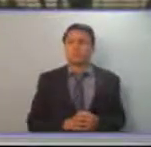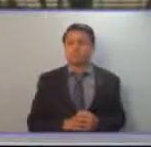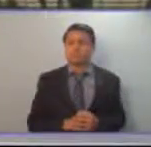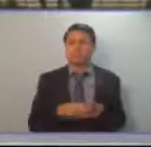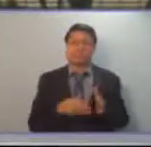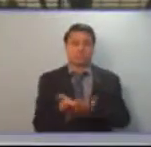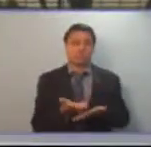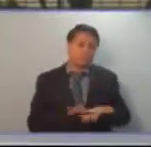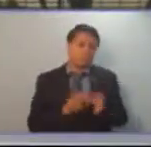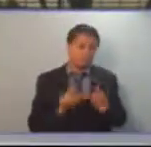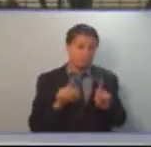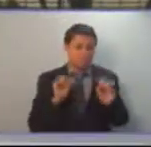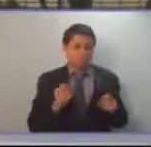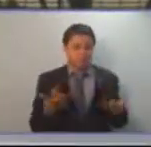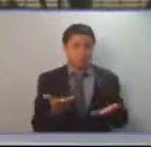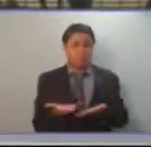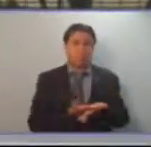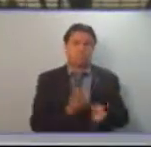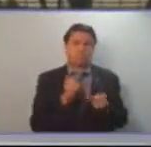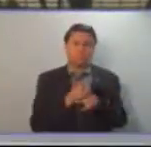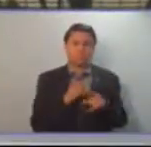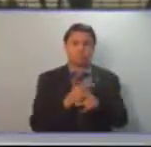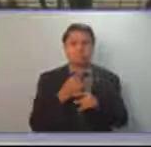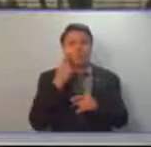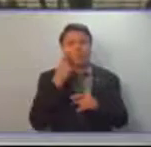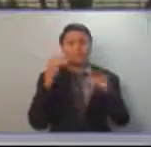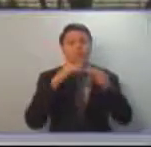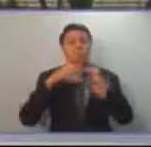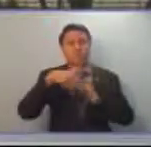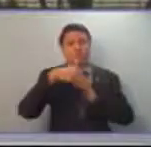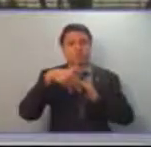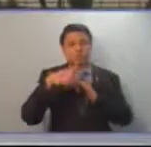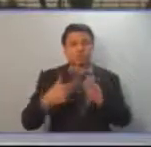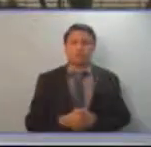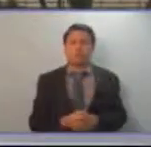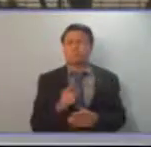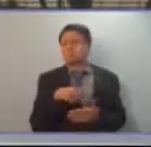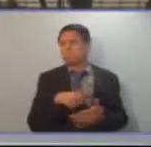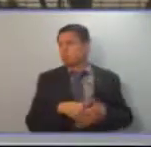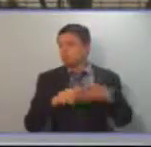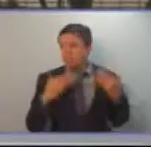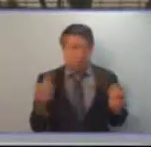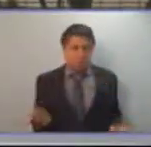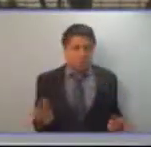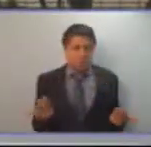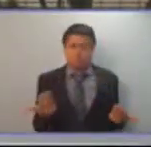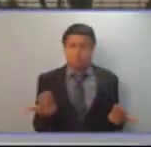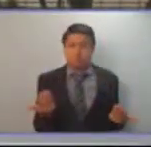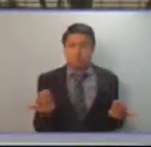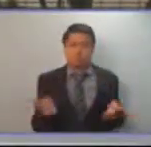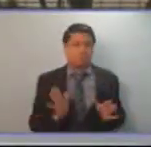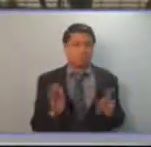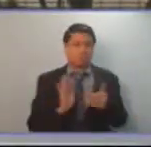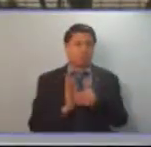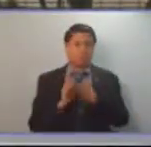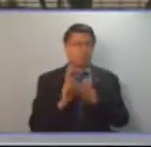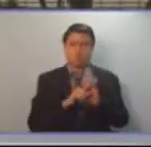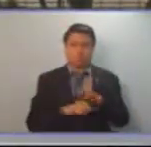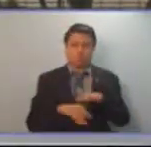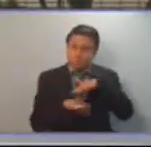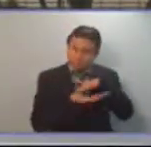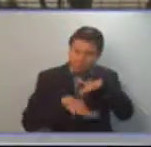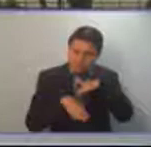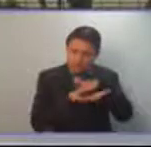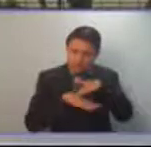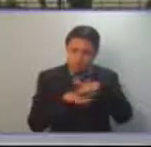la posibilidad de hacer esos cambios de domicilio. Ahí no estaríamos afectando las reglas